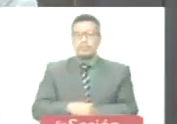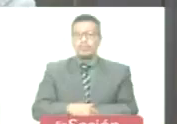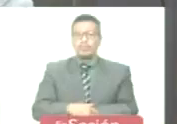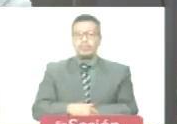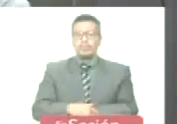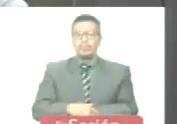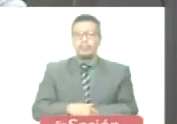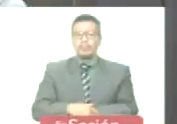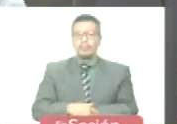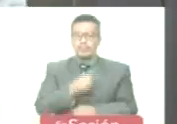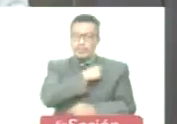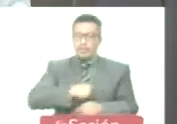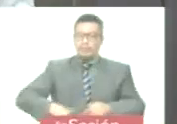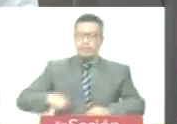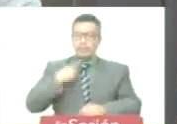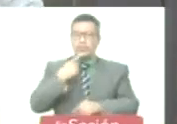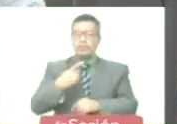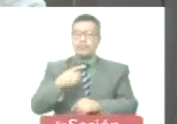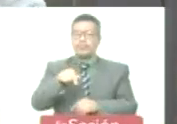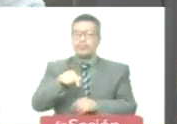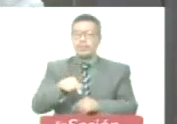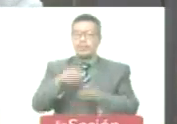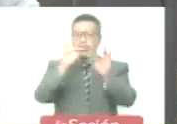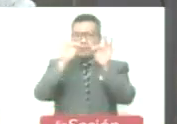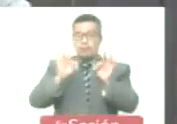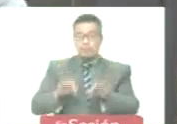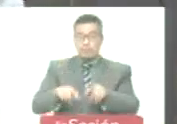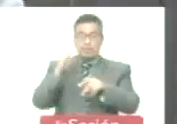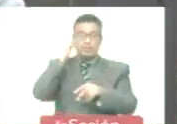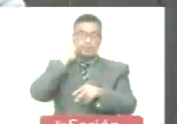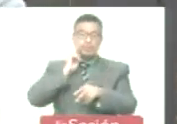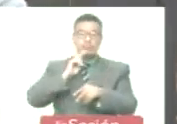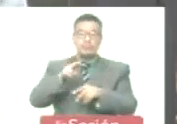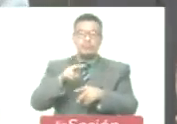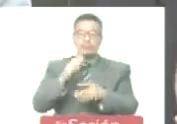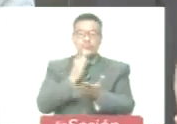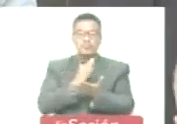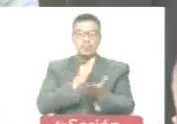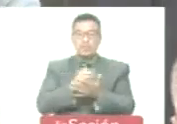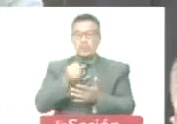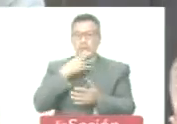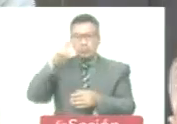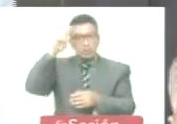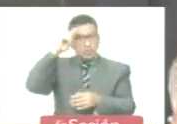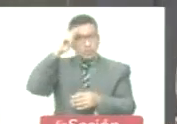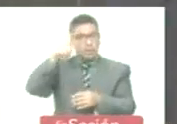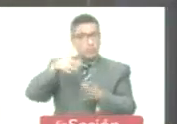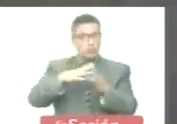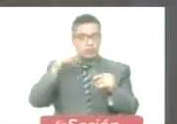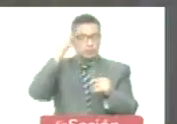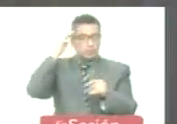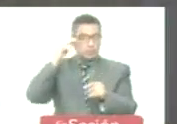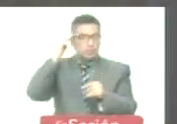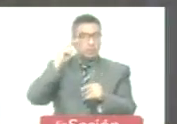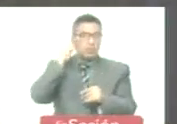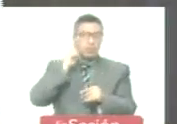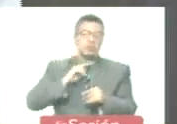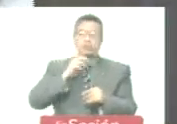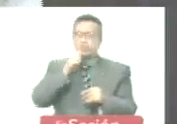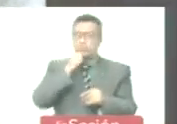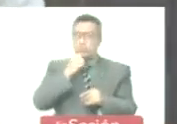Y presidente, en cuanto a la figura de Bolívar, y como siempre es bueno respetarle su memoria, es